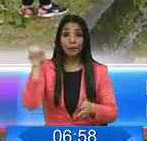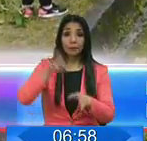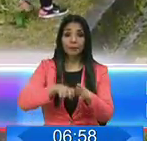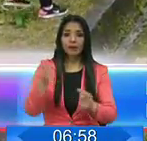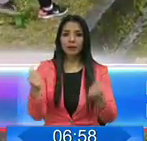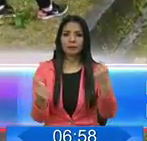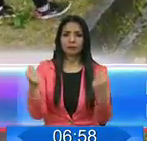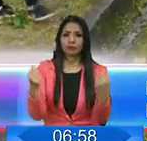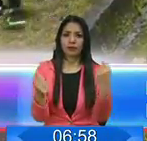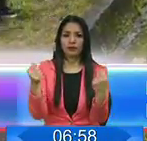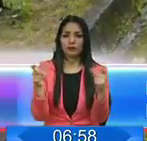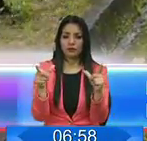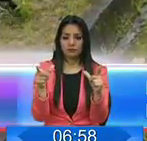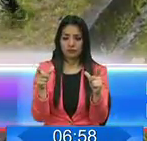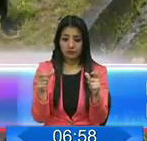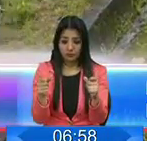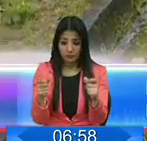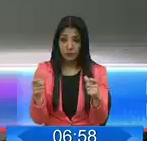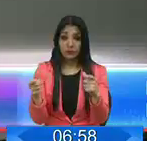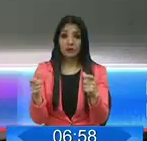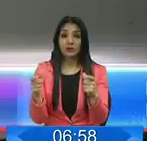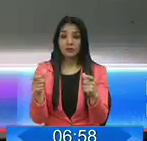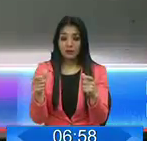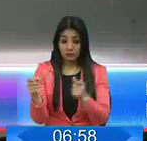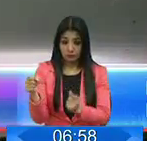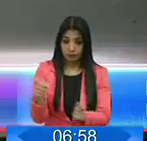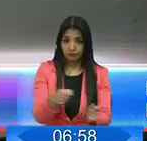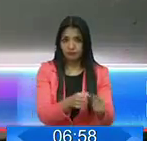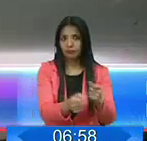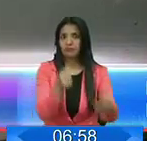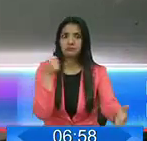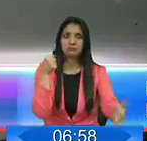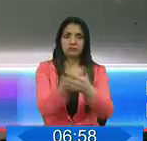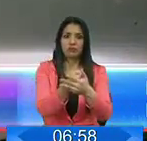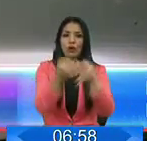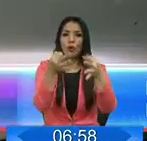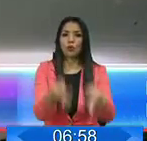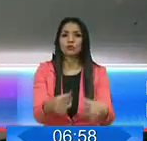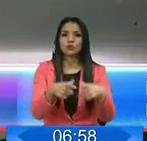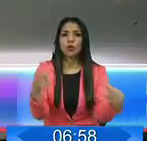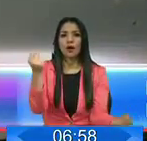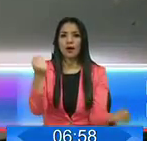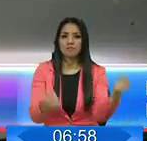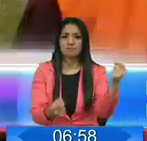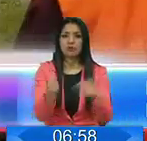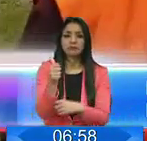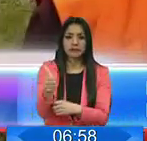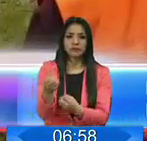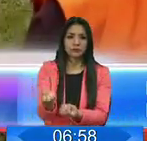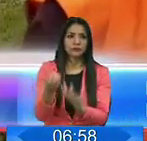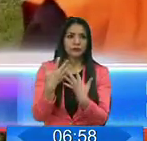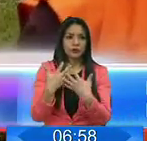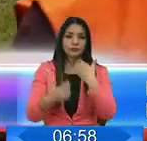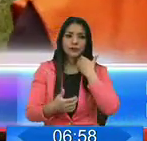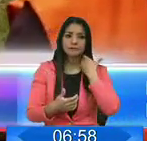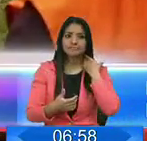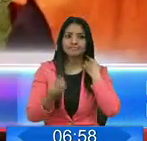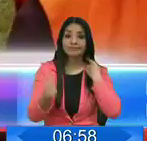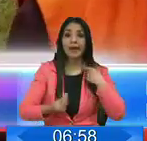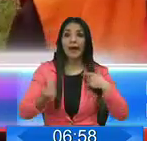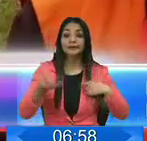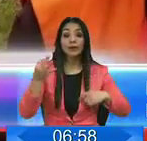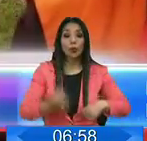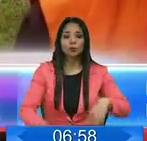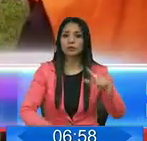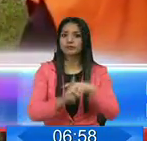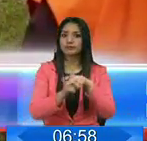y por ello invadió el otro carril por donde pasaba el camión, según versión de su conductor. ¿Qué se puede hacer? Es un accidente.